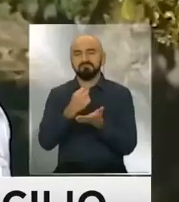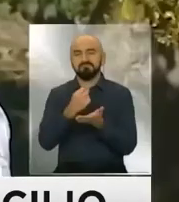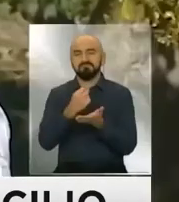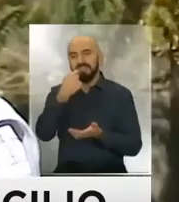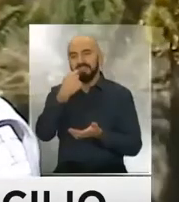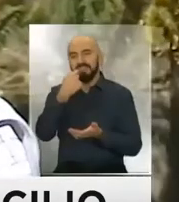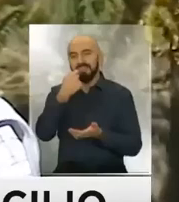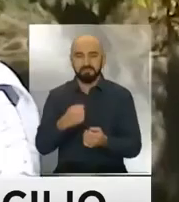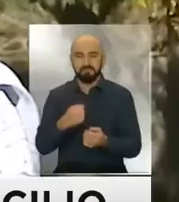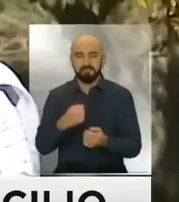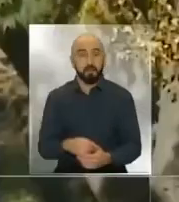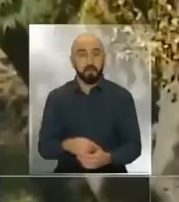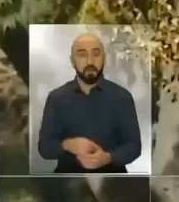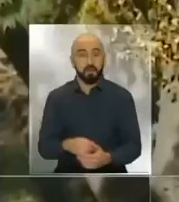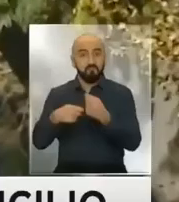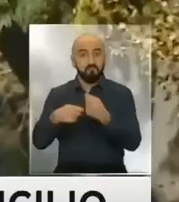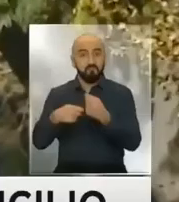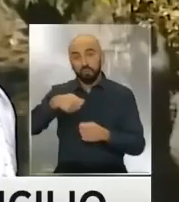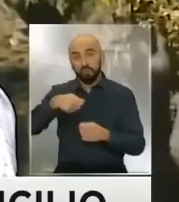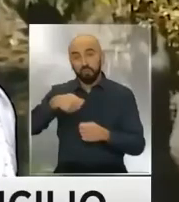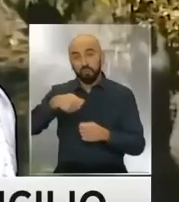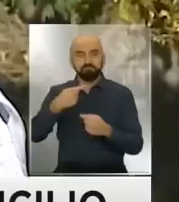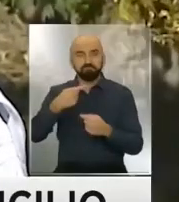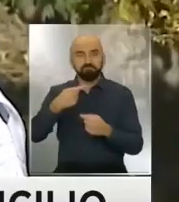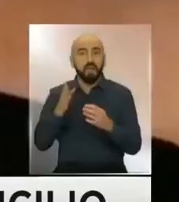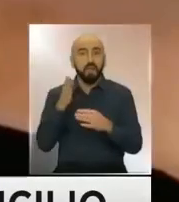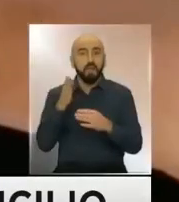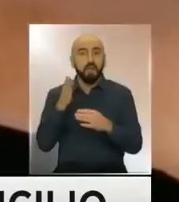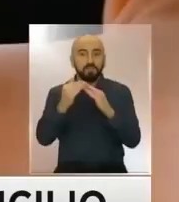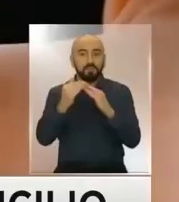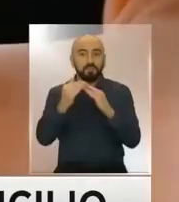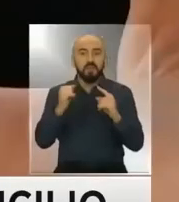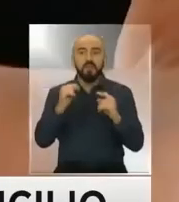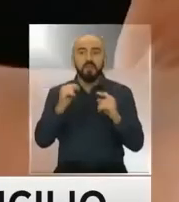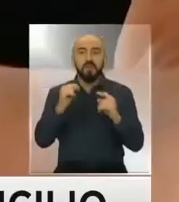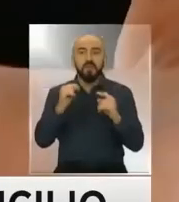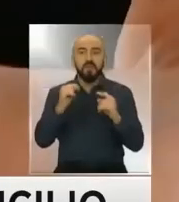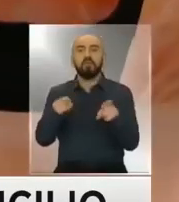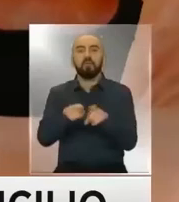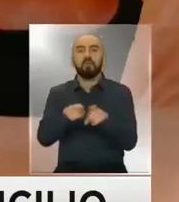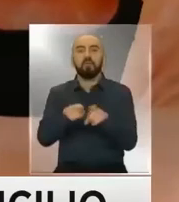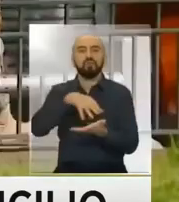Venden drogas a domicilio, en zonas de cuarentena, incluso en pleno toque de queda.